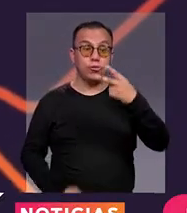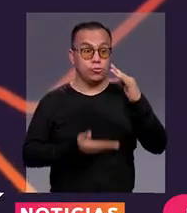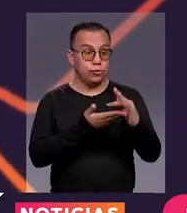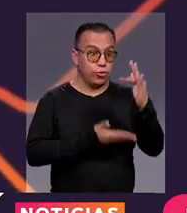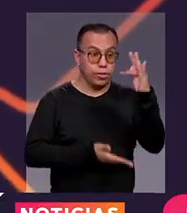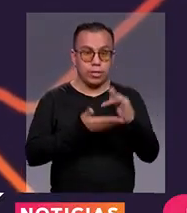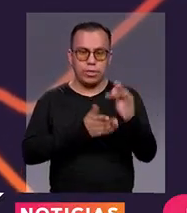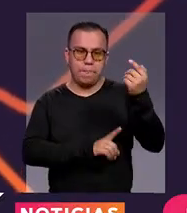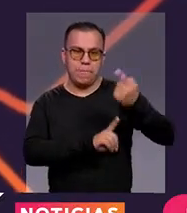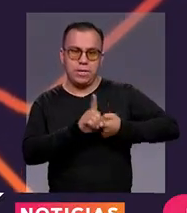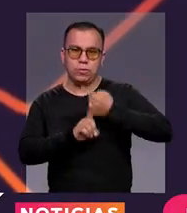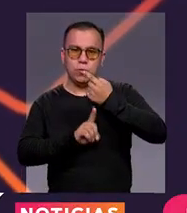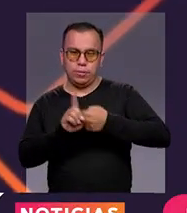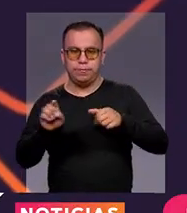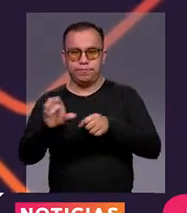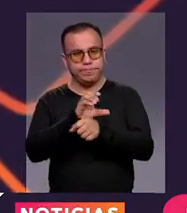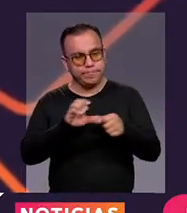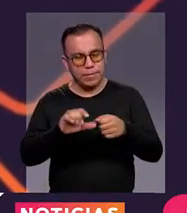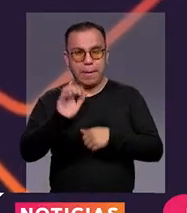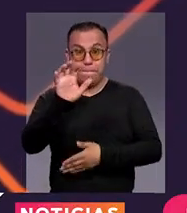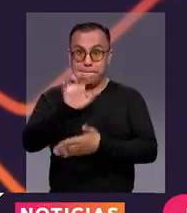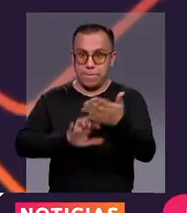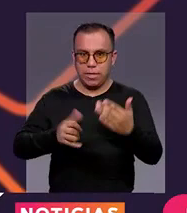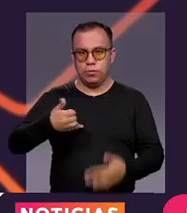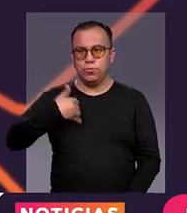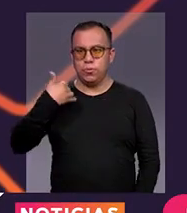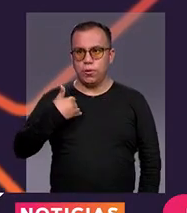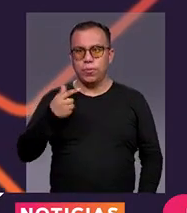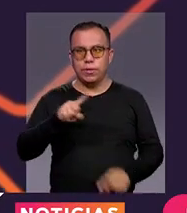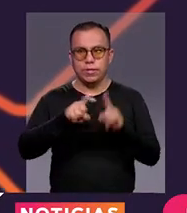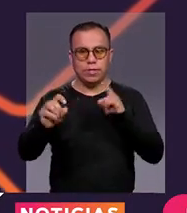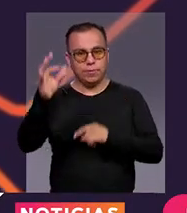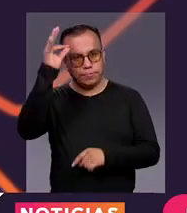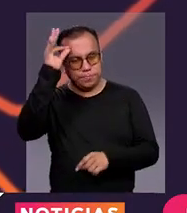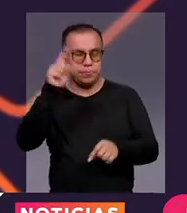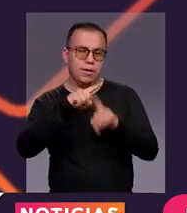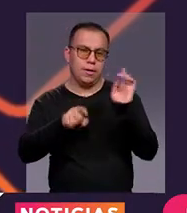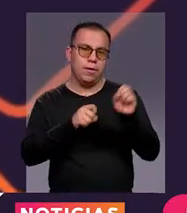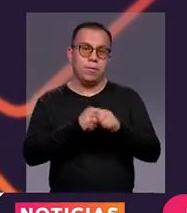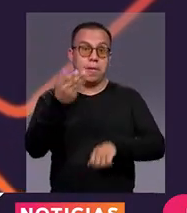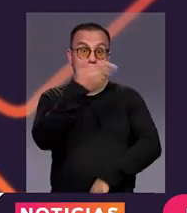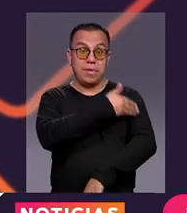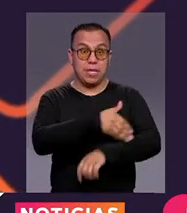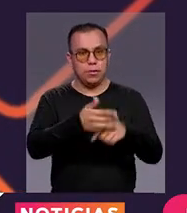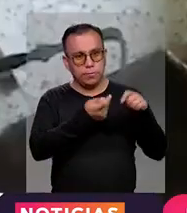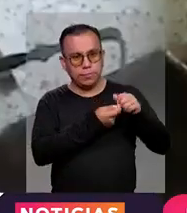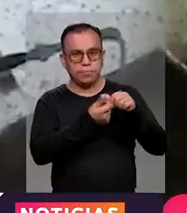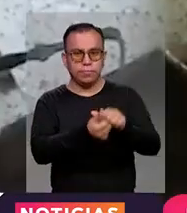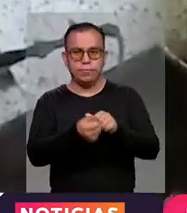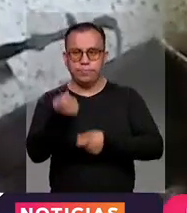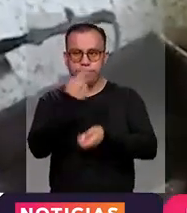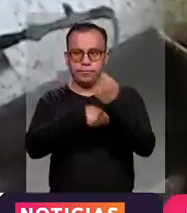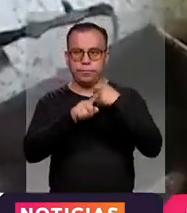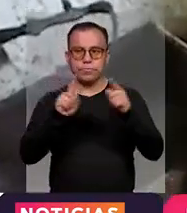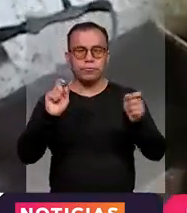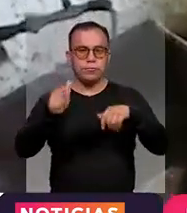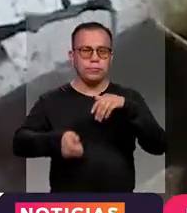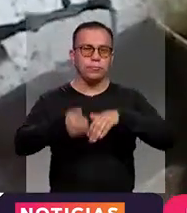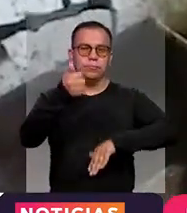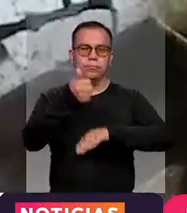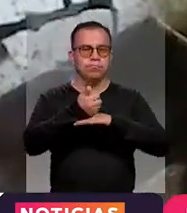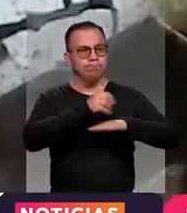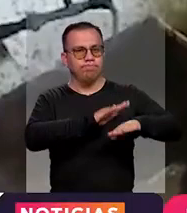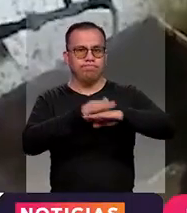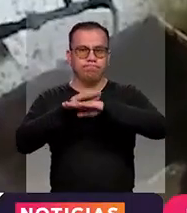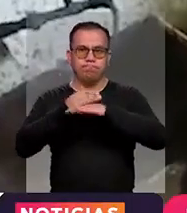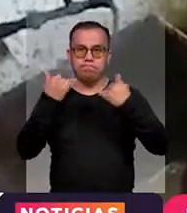mensual en las calles - jóvenes drogados cuatro mil millones de pesos en finanzas de narcos las autoridades hacen un